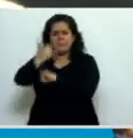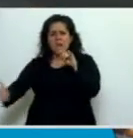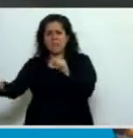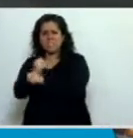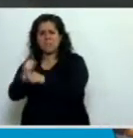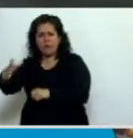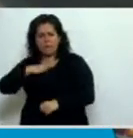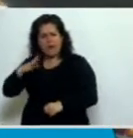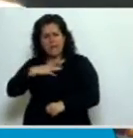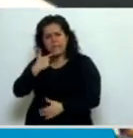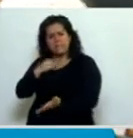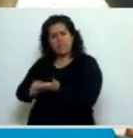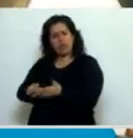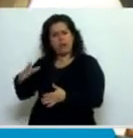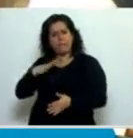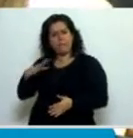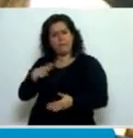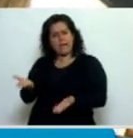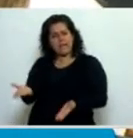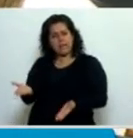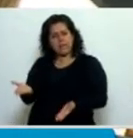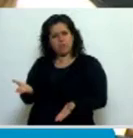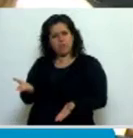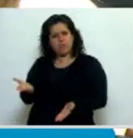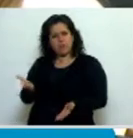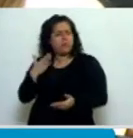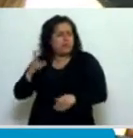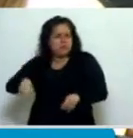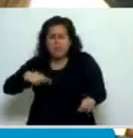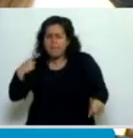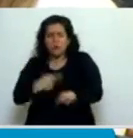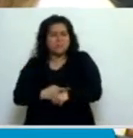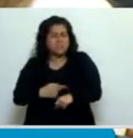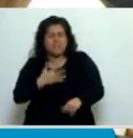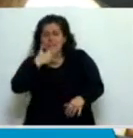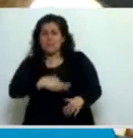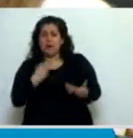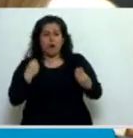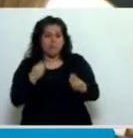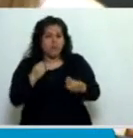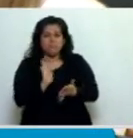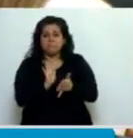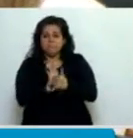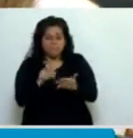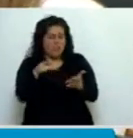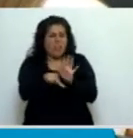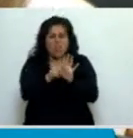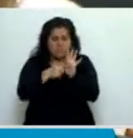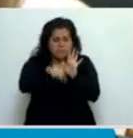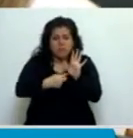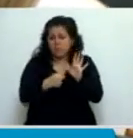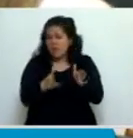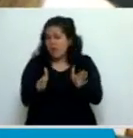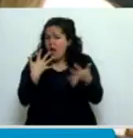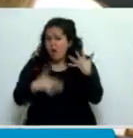haya ingresado a este Congreso. No hay posibilidad de encontrar otra intención que no sea el apuro de sanción, promulgación